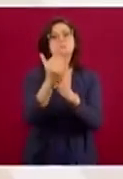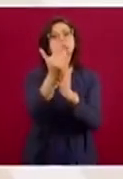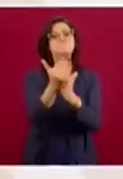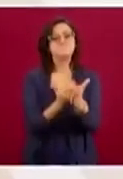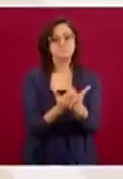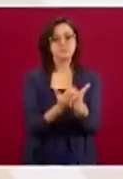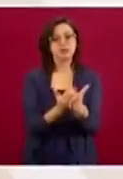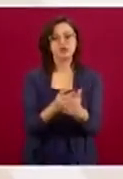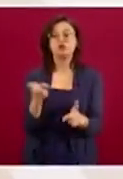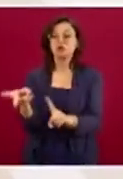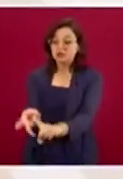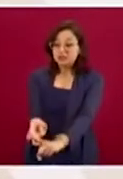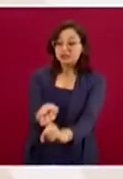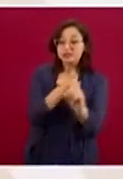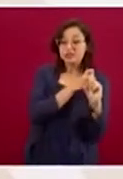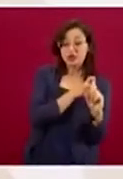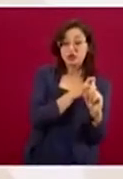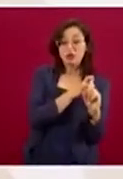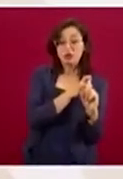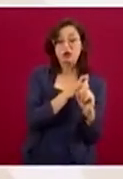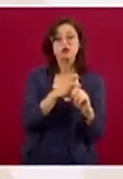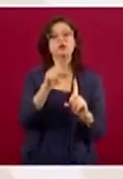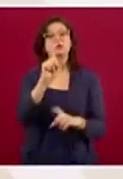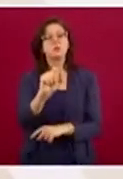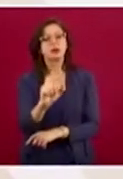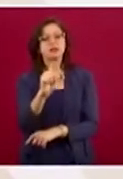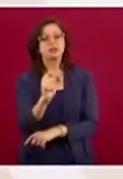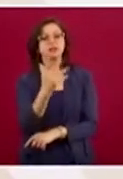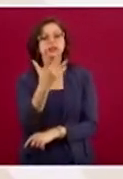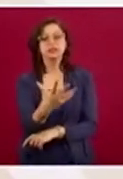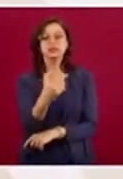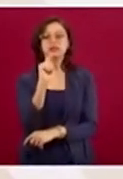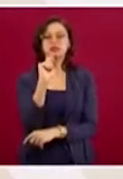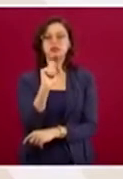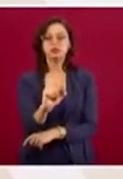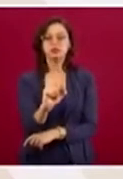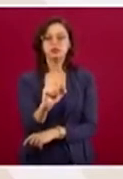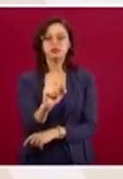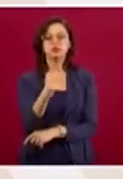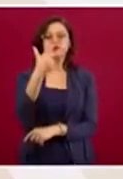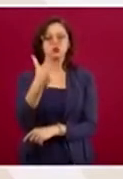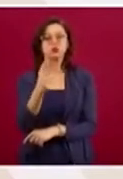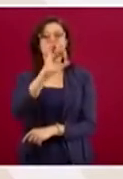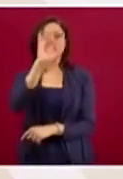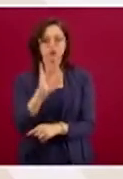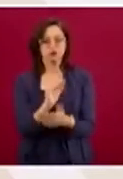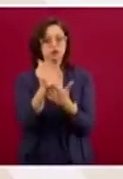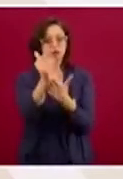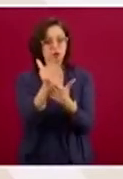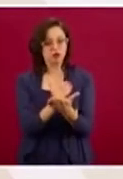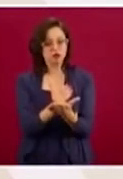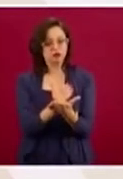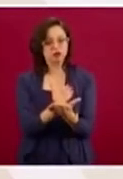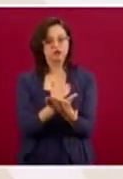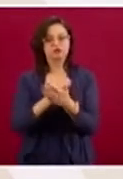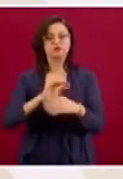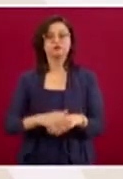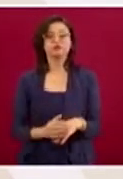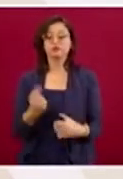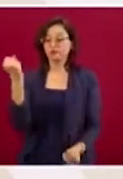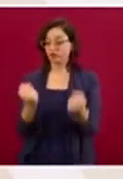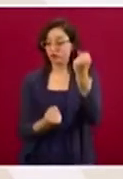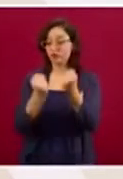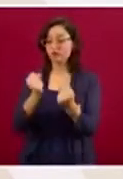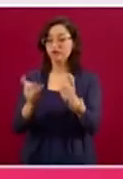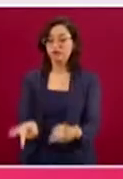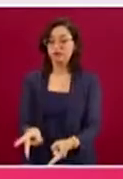el secuestro en 25 puntos 8 % el robo de